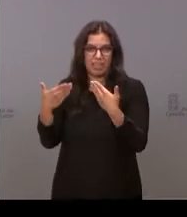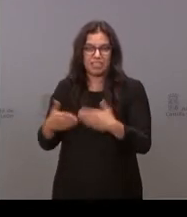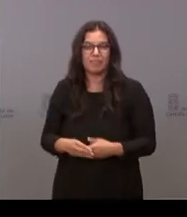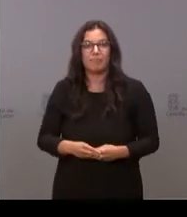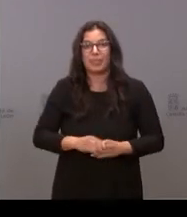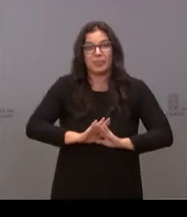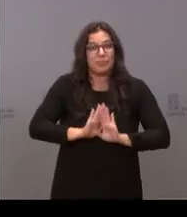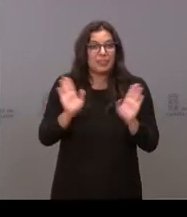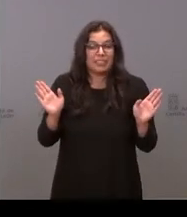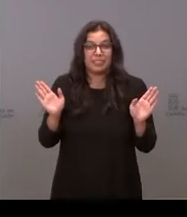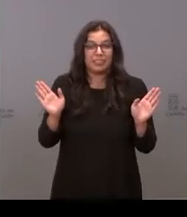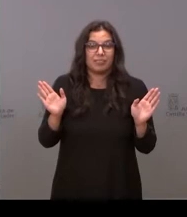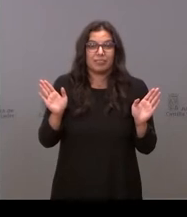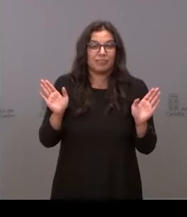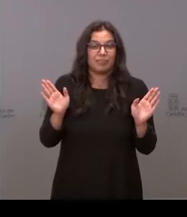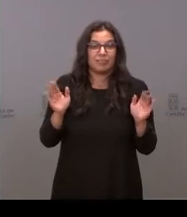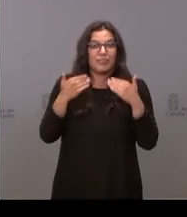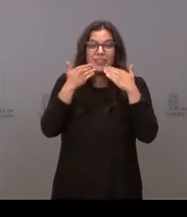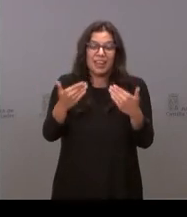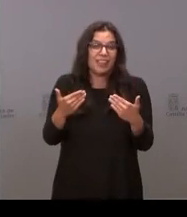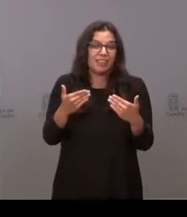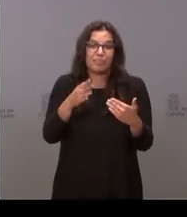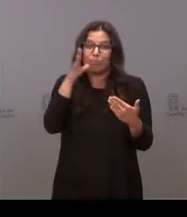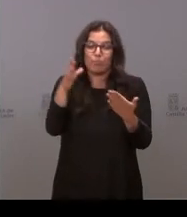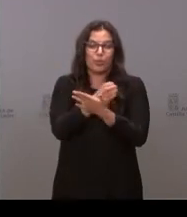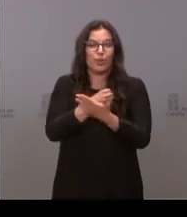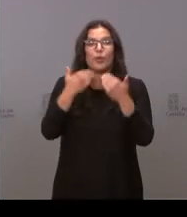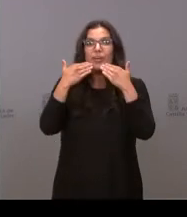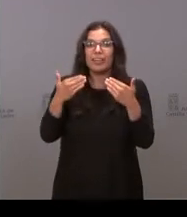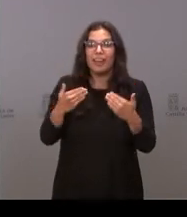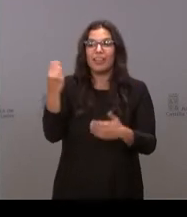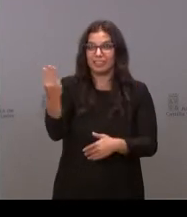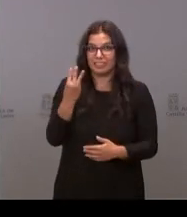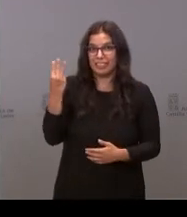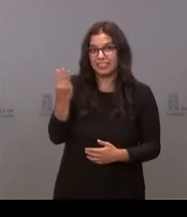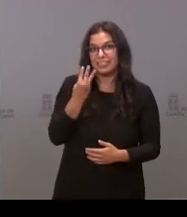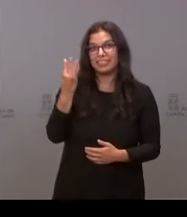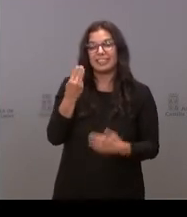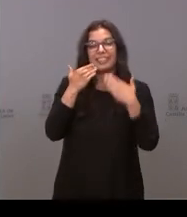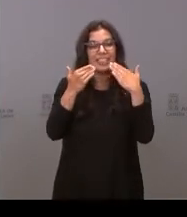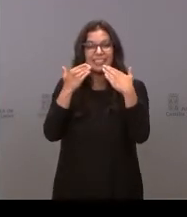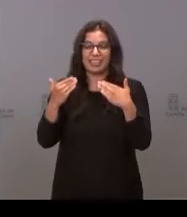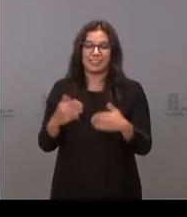Poco más puedo decir que daros las gracias por todo. Muchísimas gracias a los tres y muchas gracias.